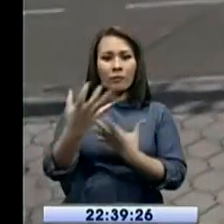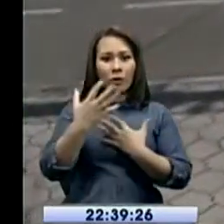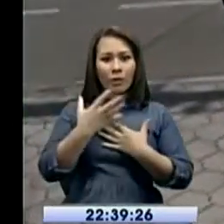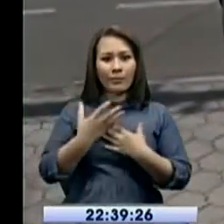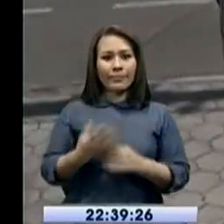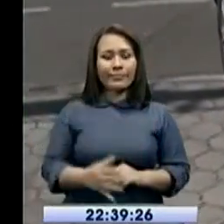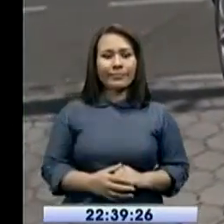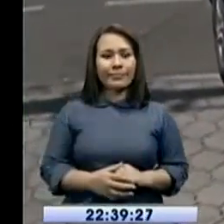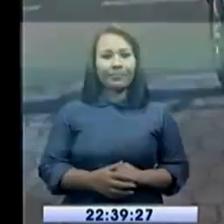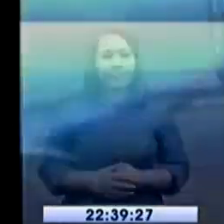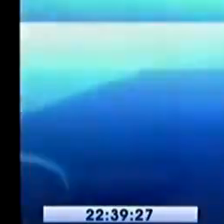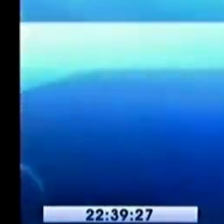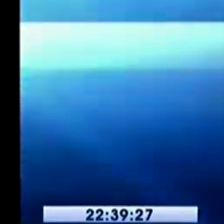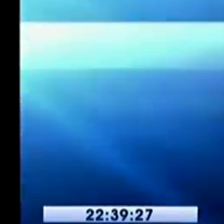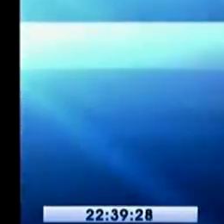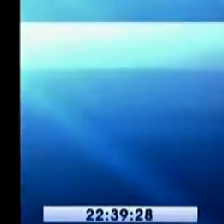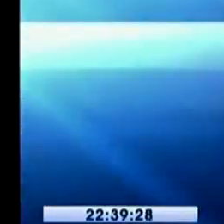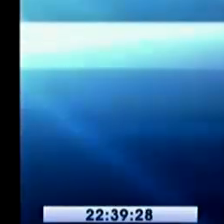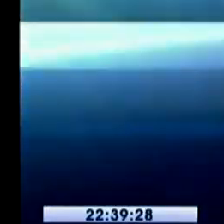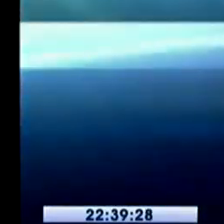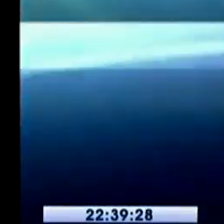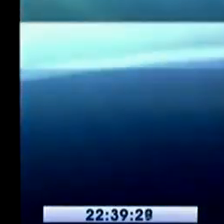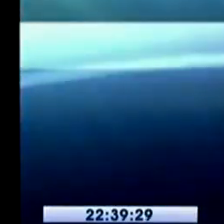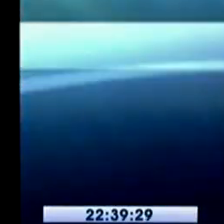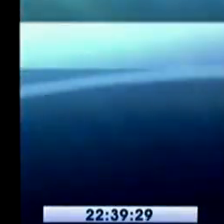Darwin Altamirano.